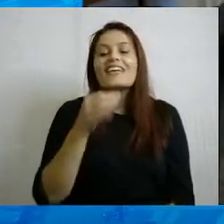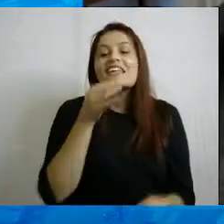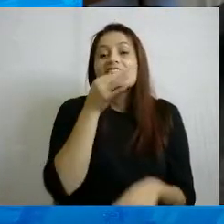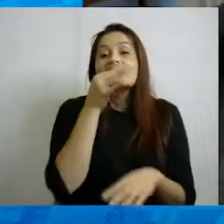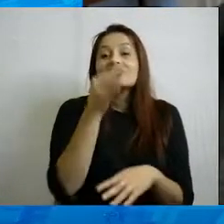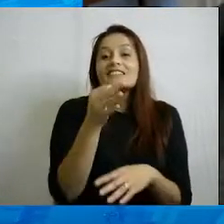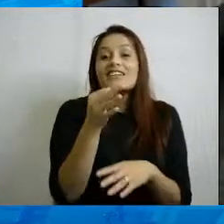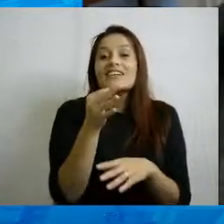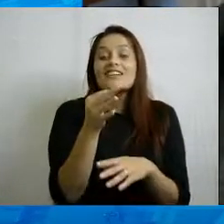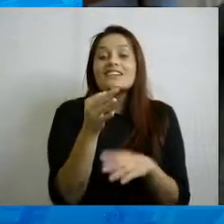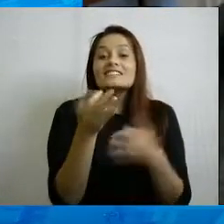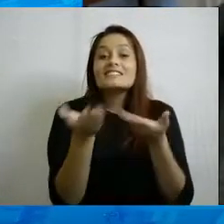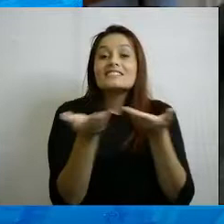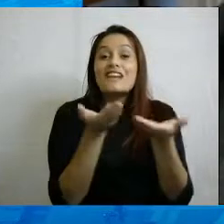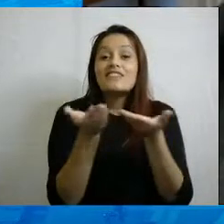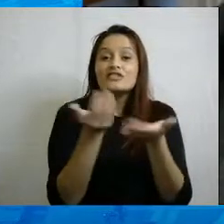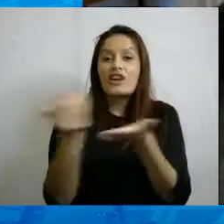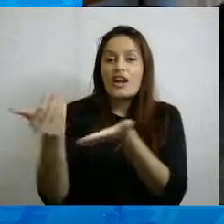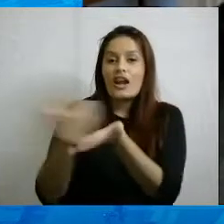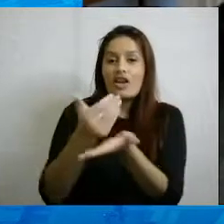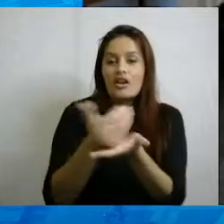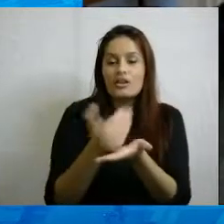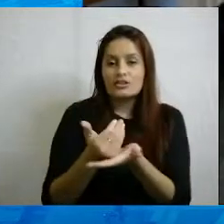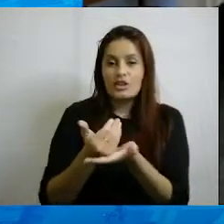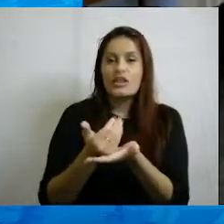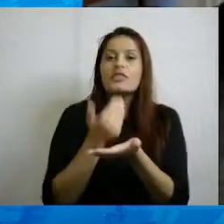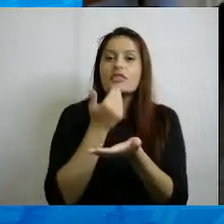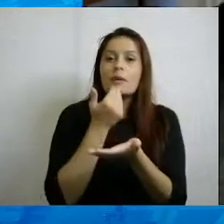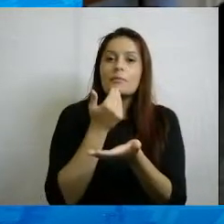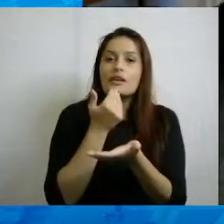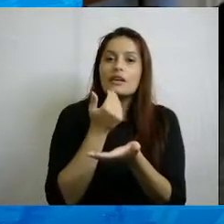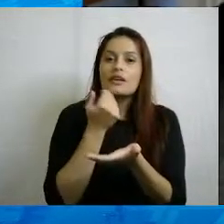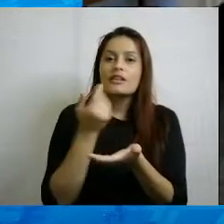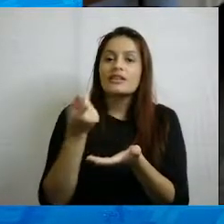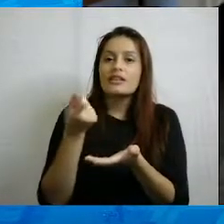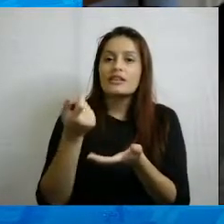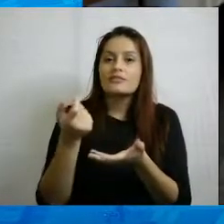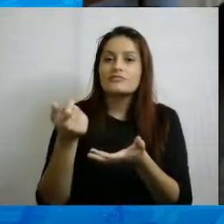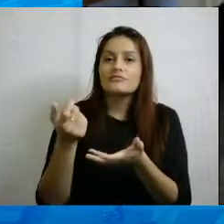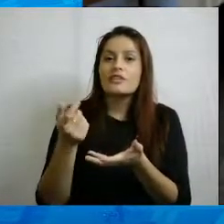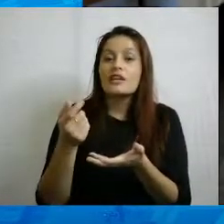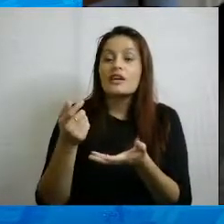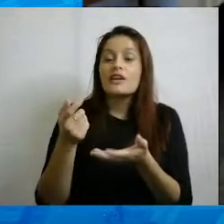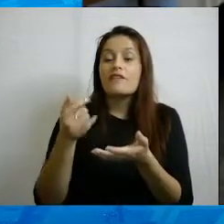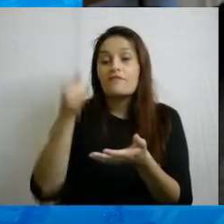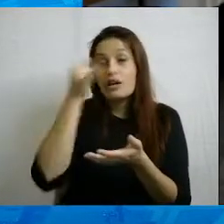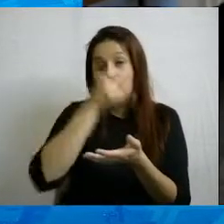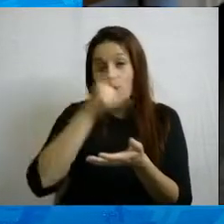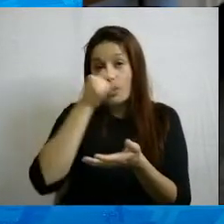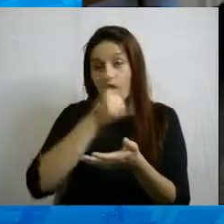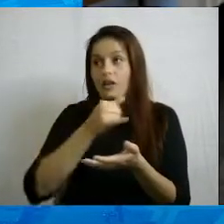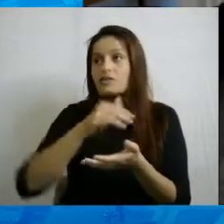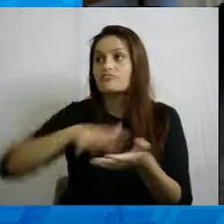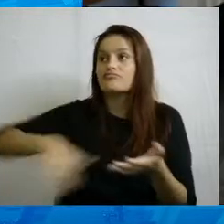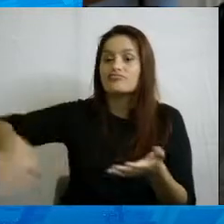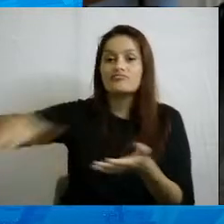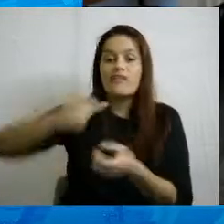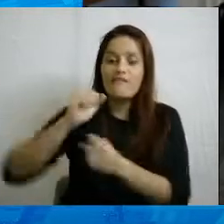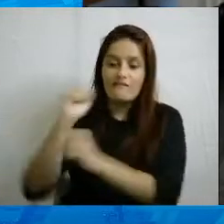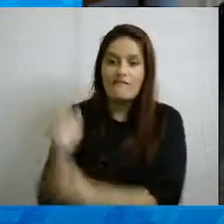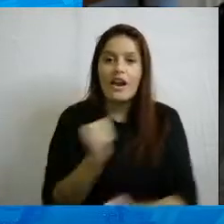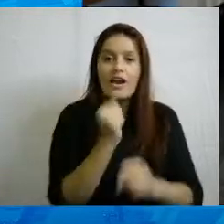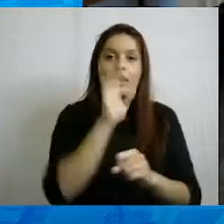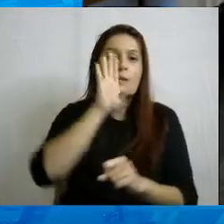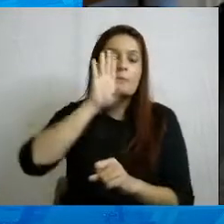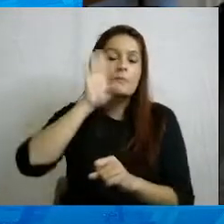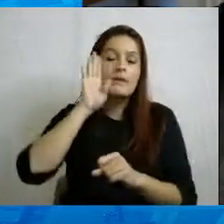pública, servicios de recolección y transporte de residuos sólidos domiciliarios, urbanos y rurales, y barrido y limpieza de ferias libres con